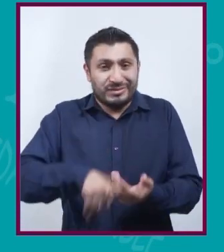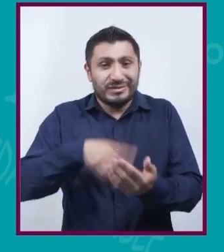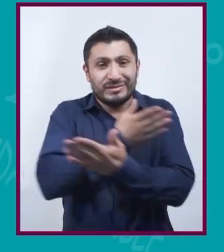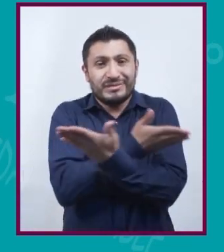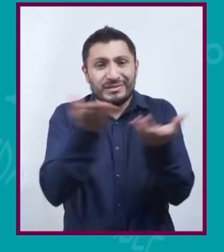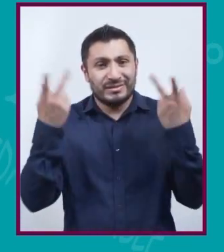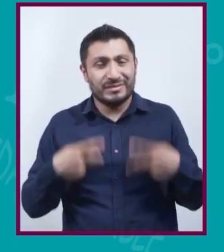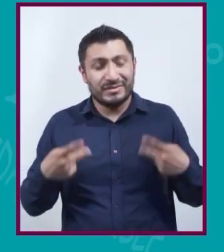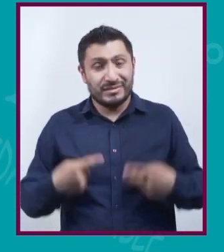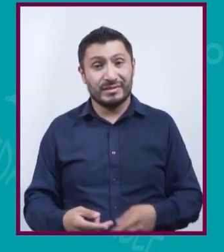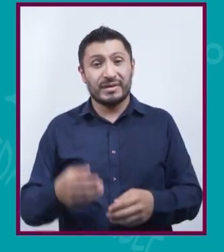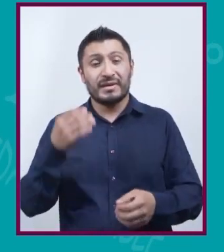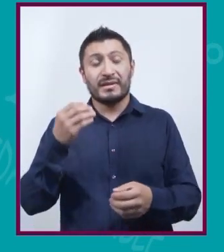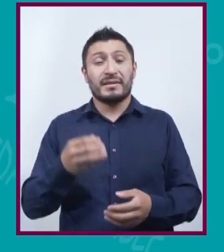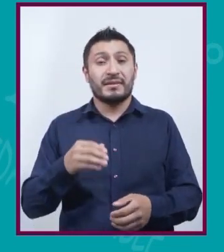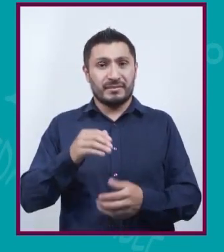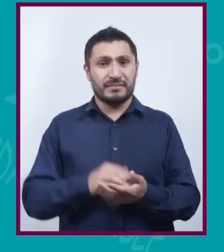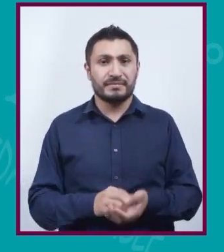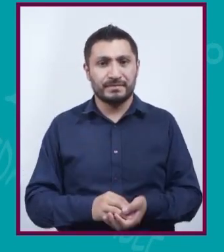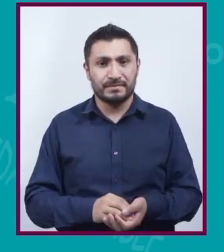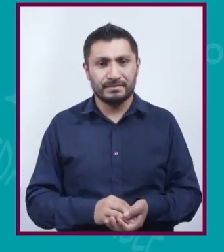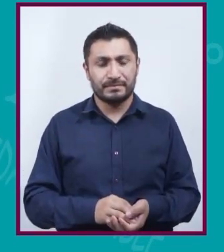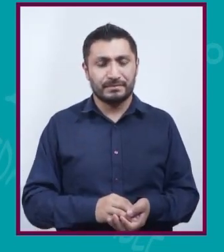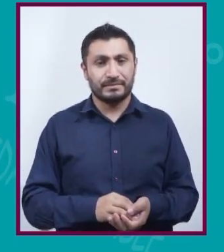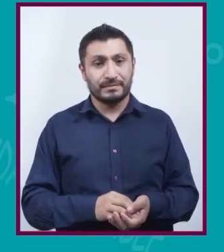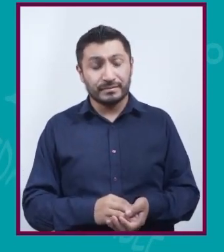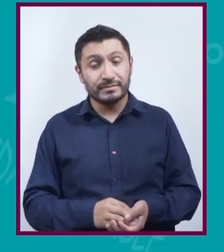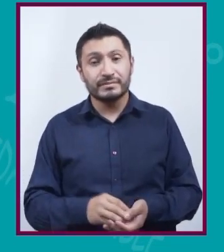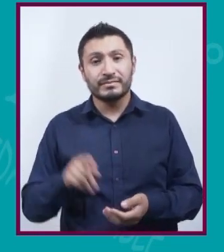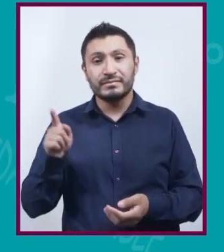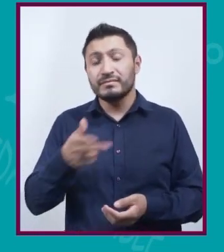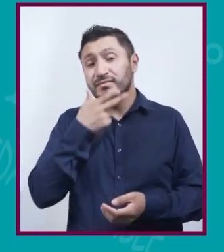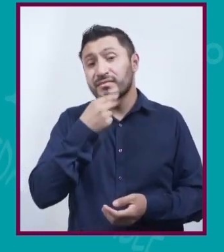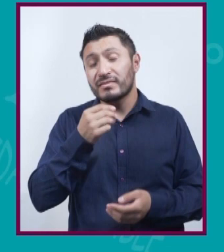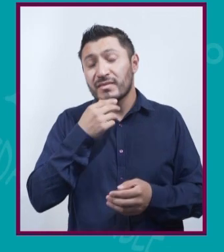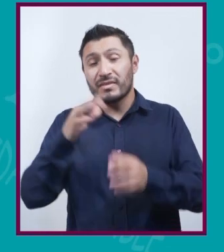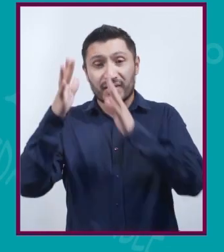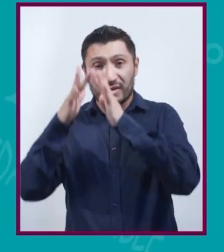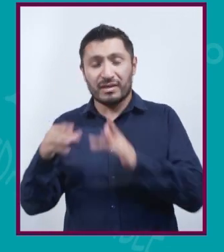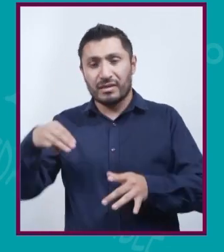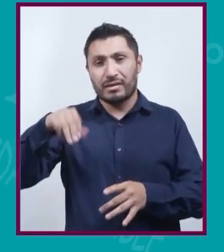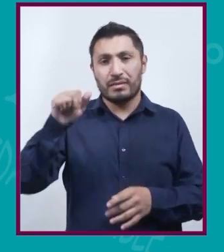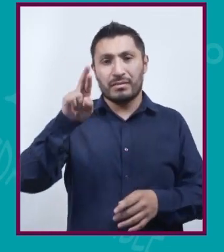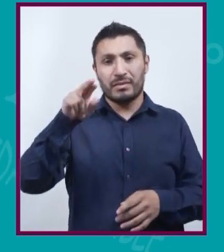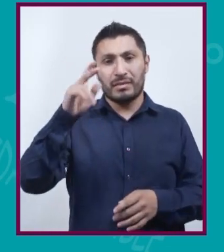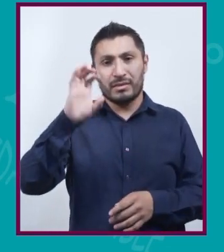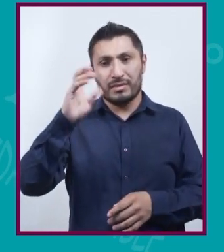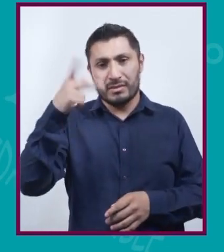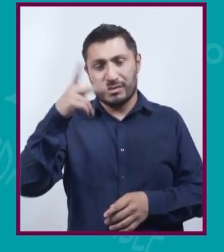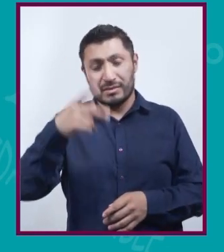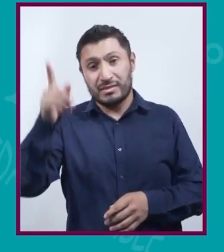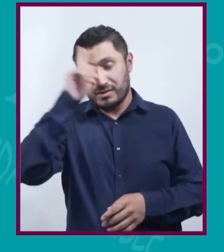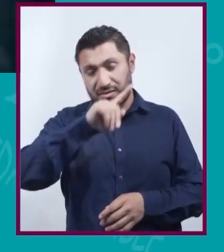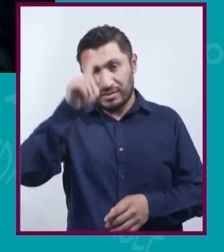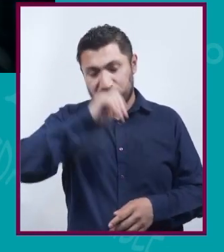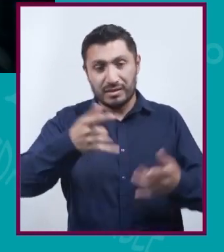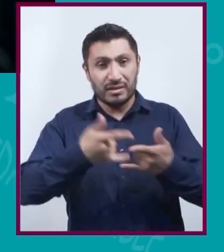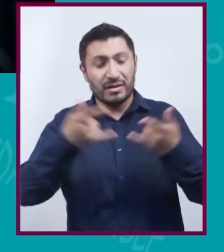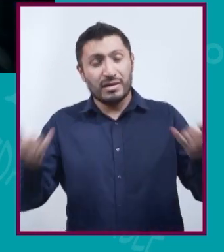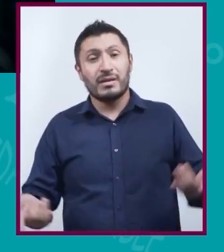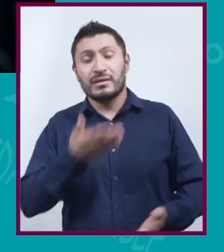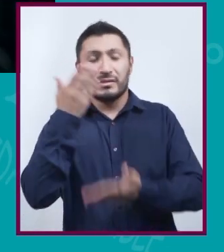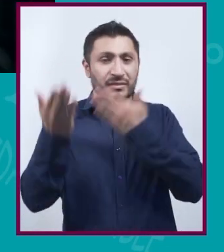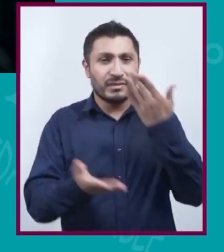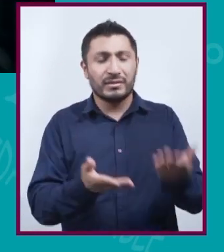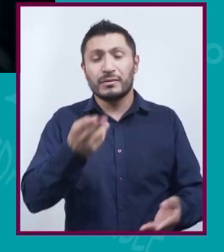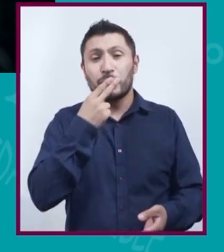muchísimas emociones y sensaciones en el público, más allá de los diálogos. De hecho, el historiador francés Marc Ferró recomienda a